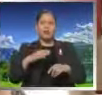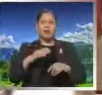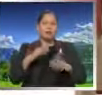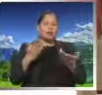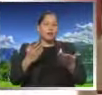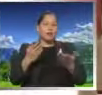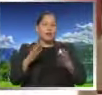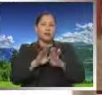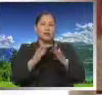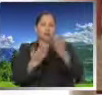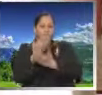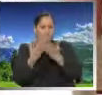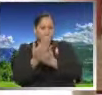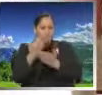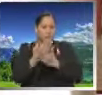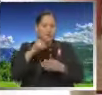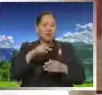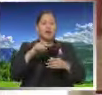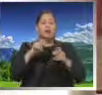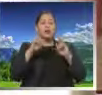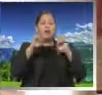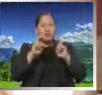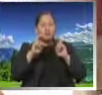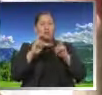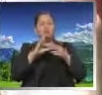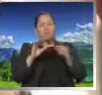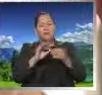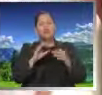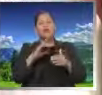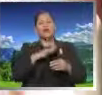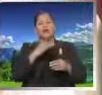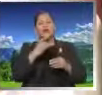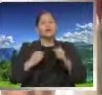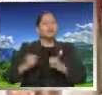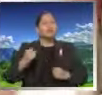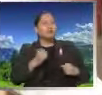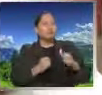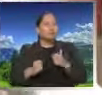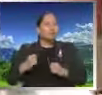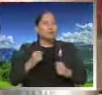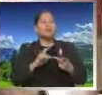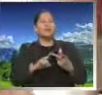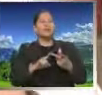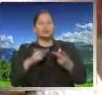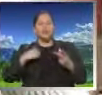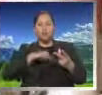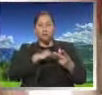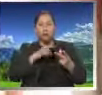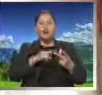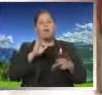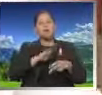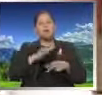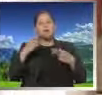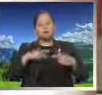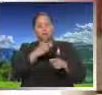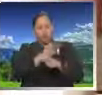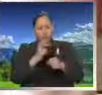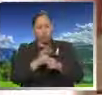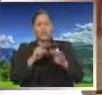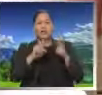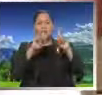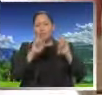dijimos tempranito en la mañana en el enlace que vamos a tener un sabor tropical de la cumbia, que vamos a tener más invitados, secciones,